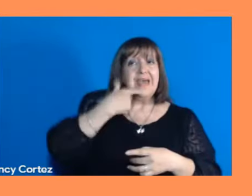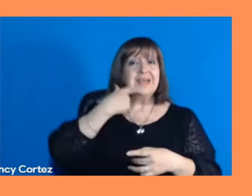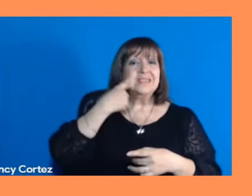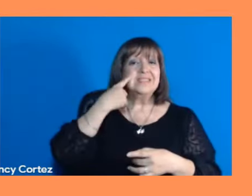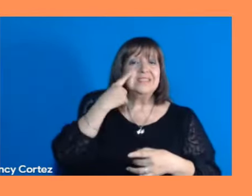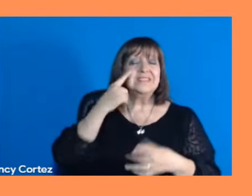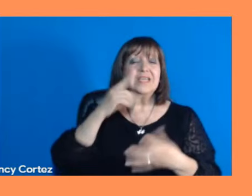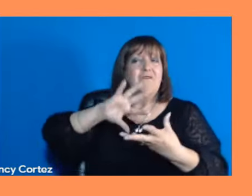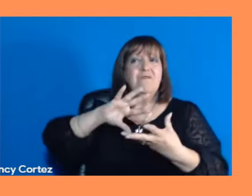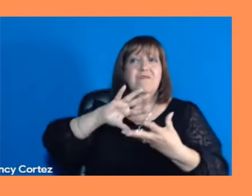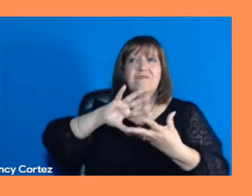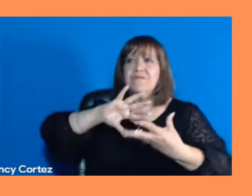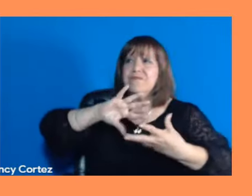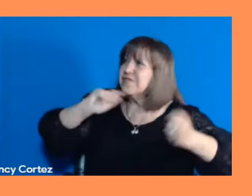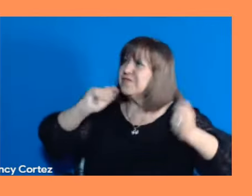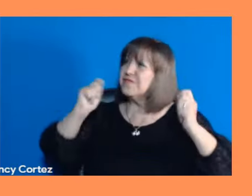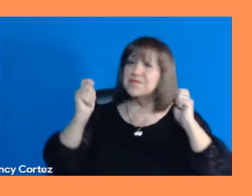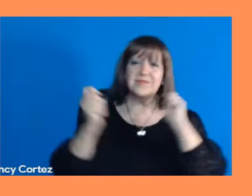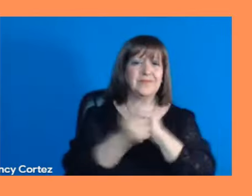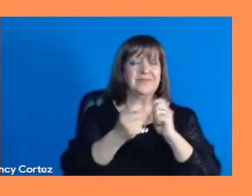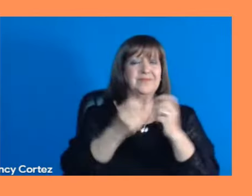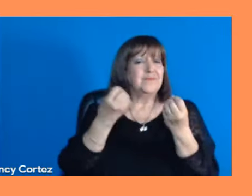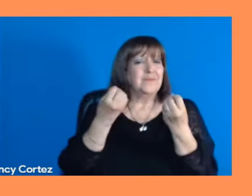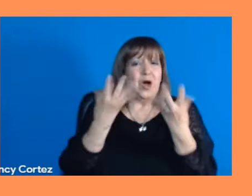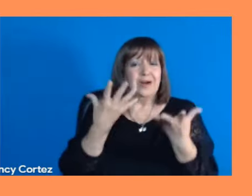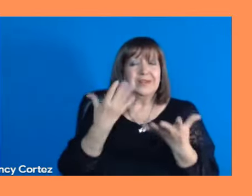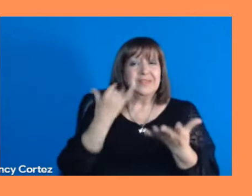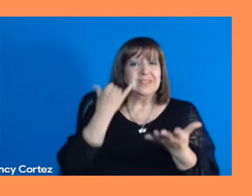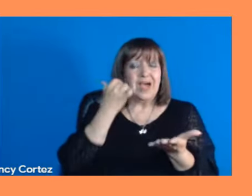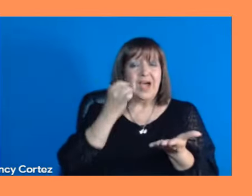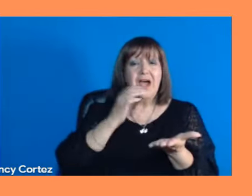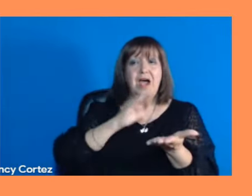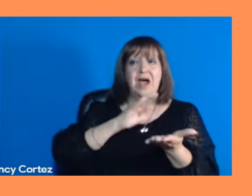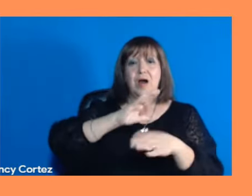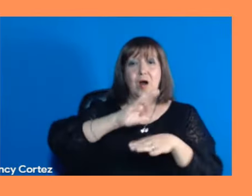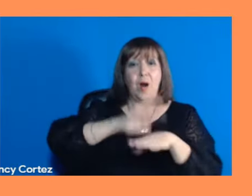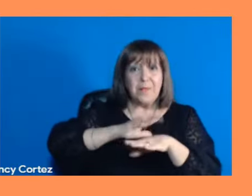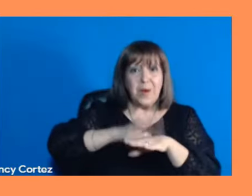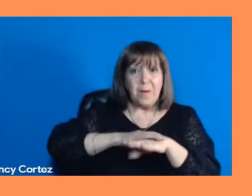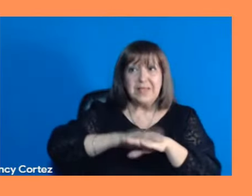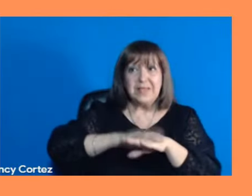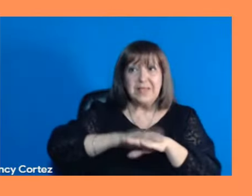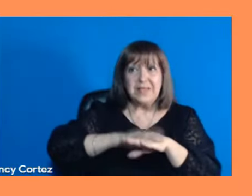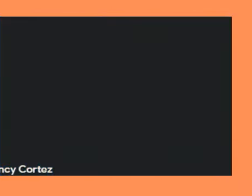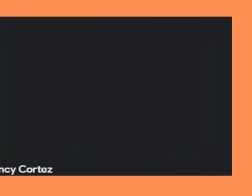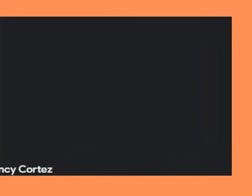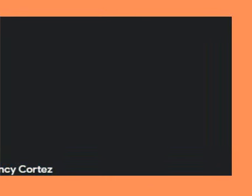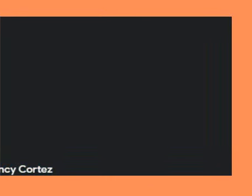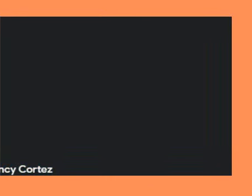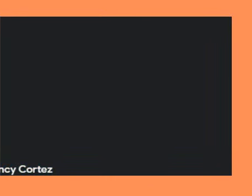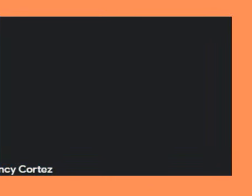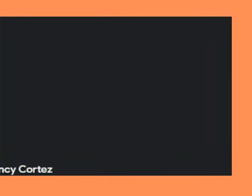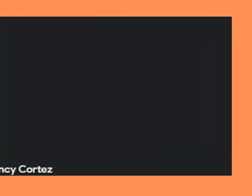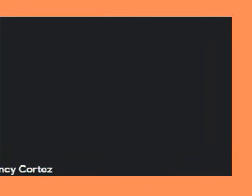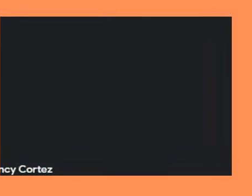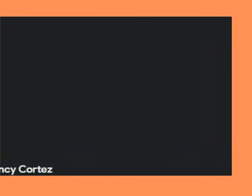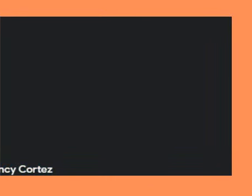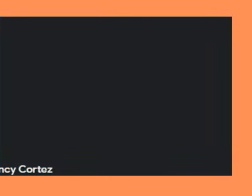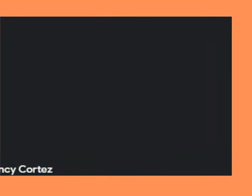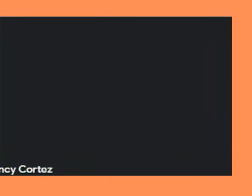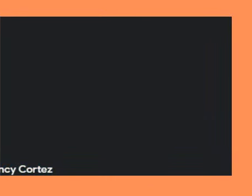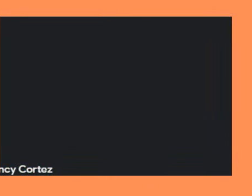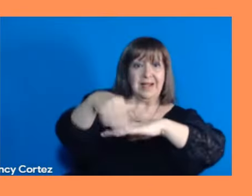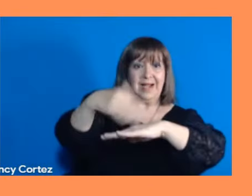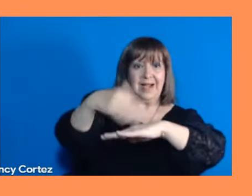compromiso de darle lugar, de hacerle espacio en las aulas y en las calles. porque con los jóvenes en las aulas